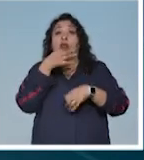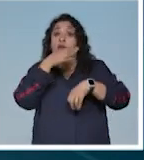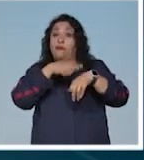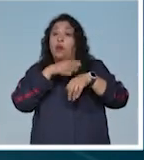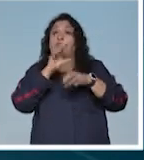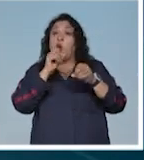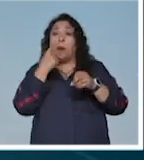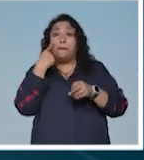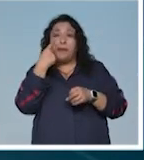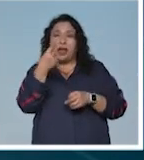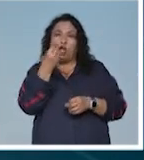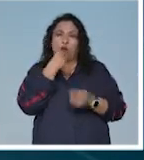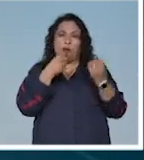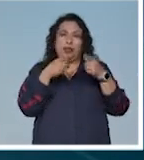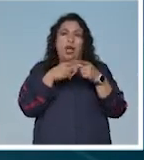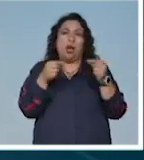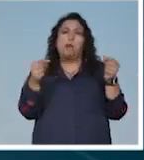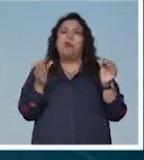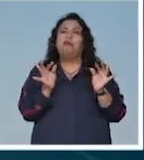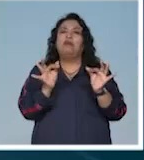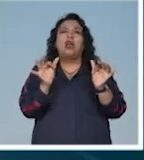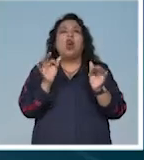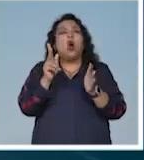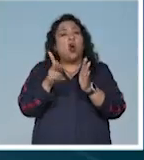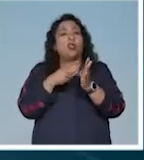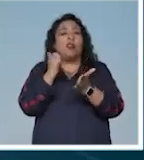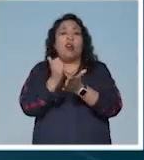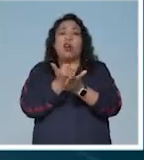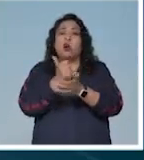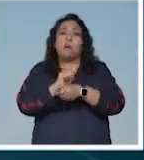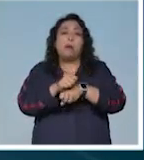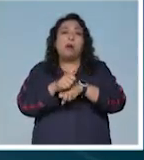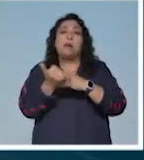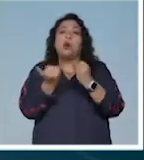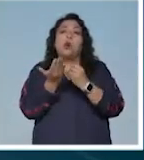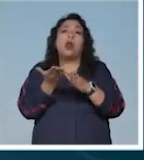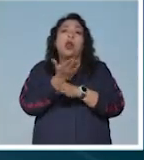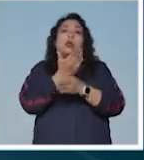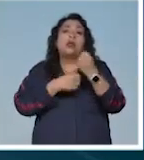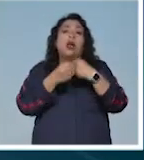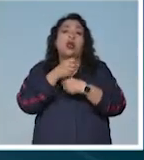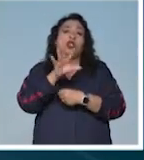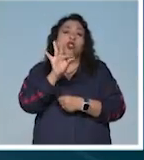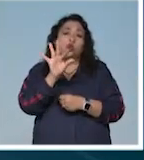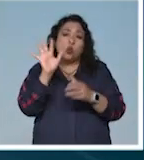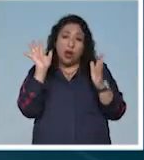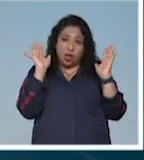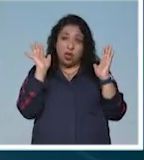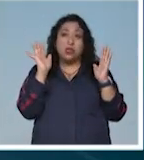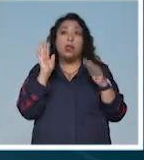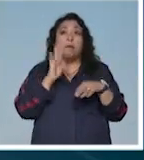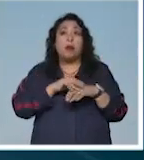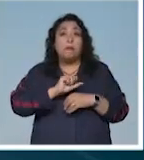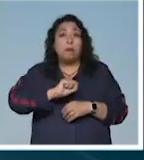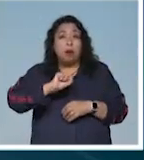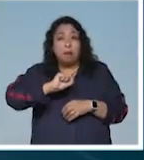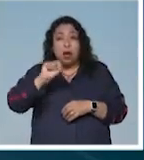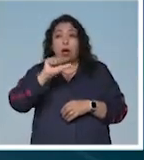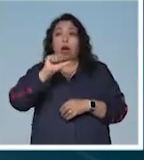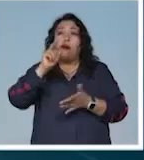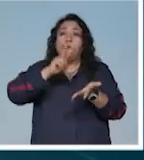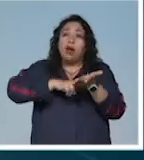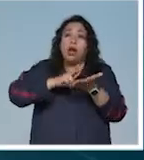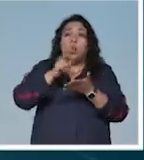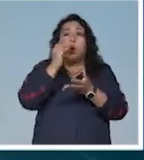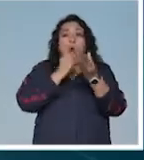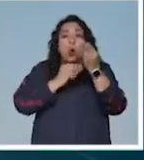y famosa dieta japonesa regresará al arroz y a la papa, como en los años 40. Aunque los incrementos desorbitados en los costos de